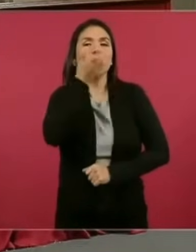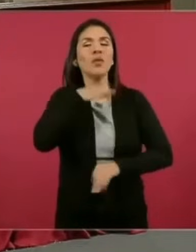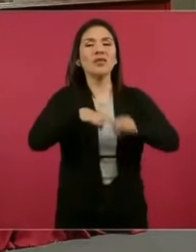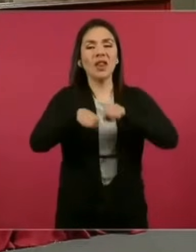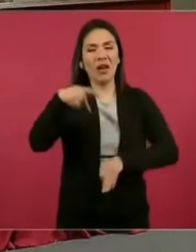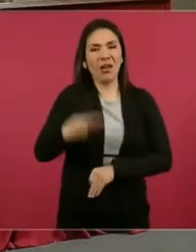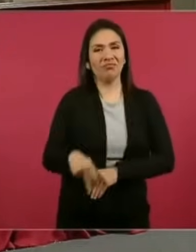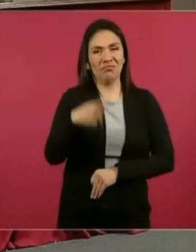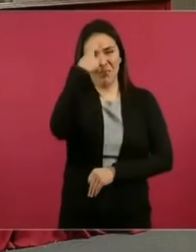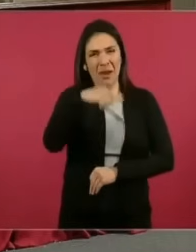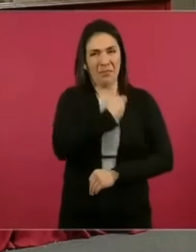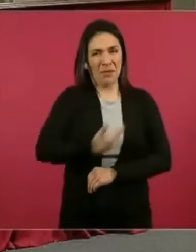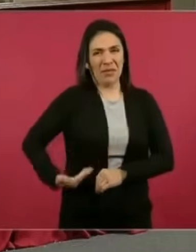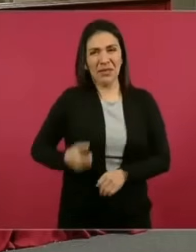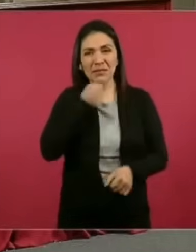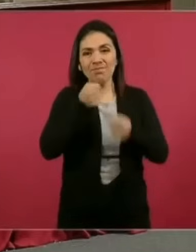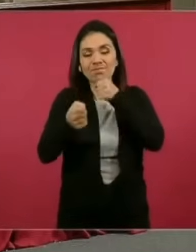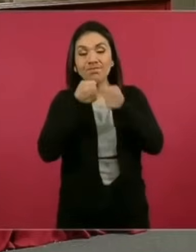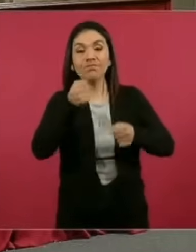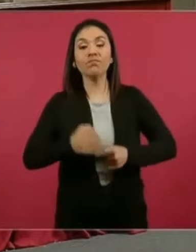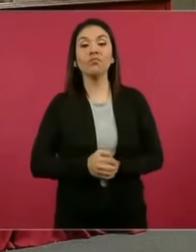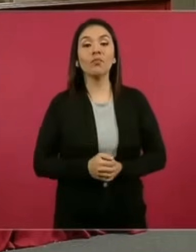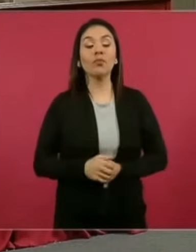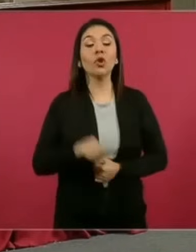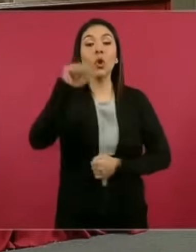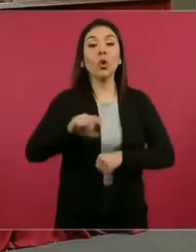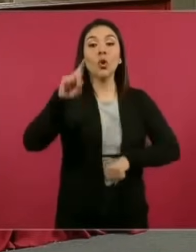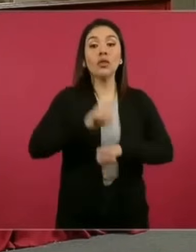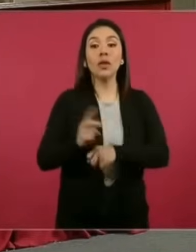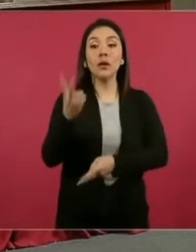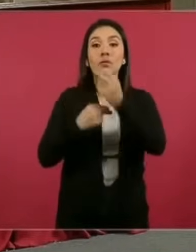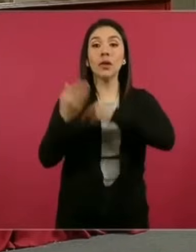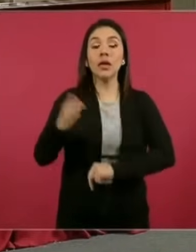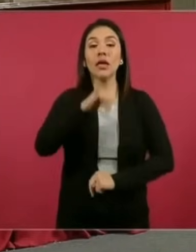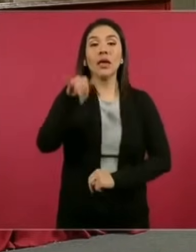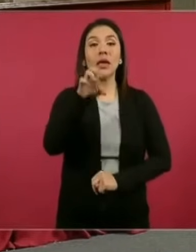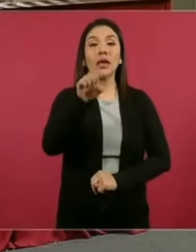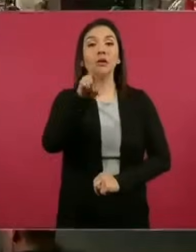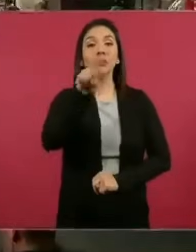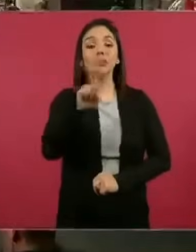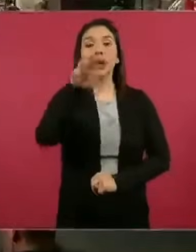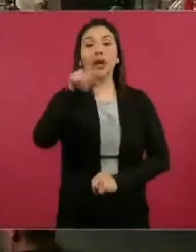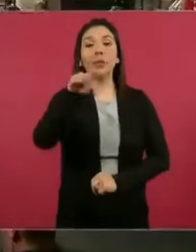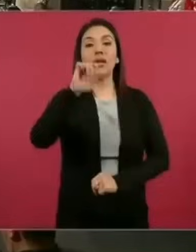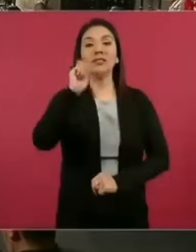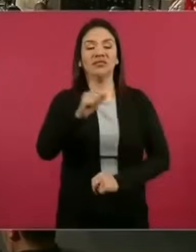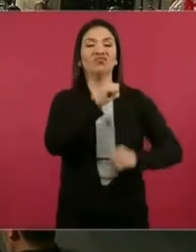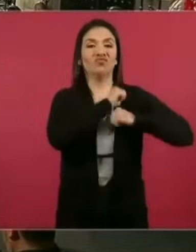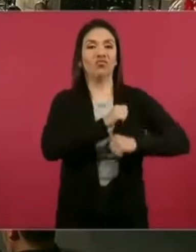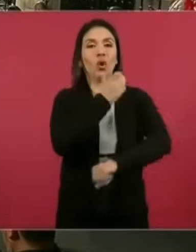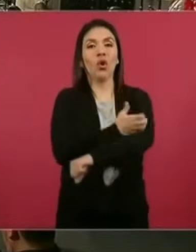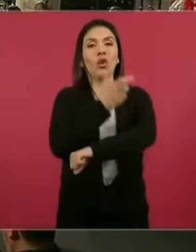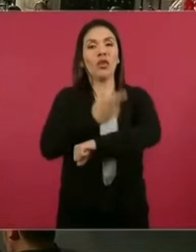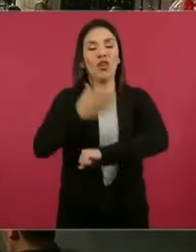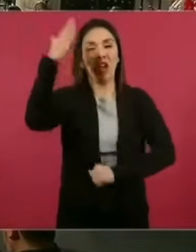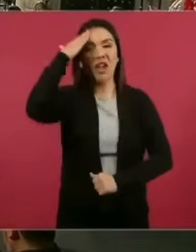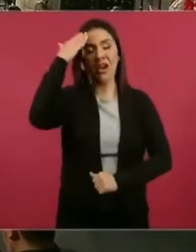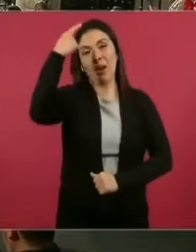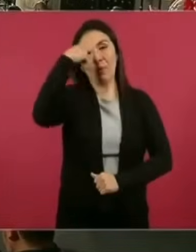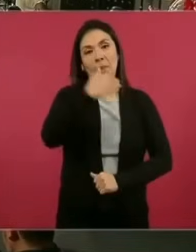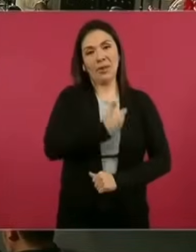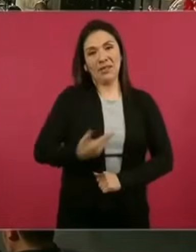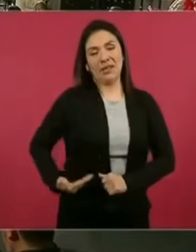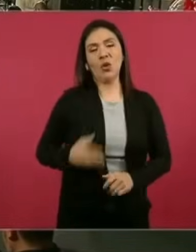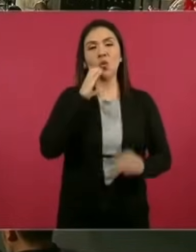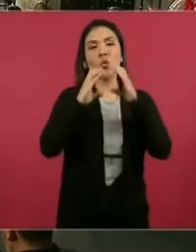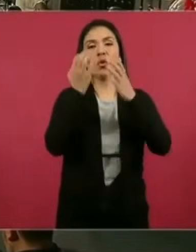Presidencia. Nos acompaña el día de hoy Jesús Ramírez Cuevas, coordinador general de Comunicación Social de